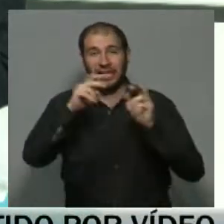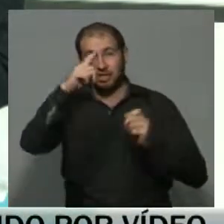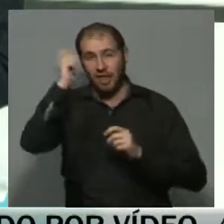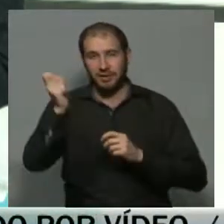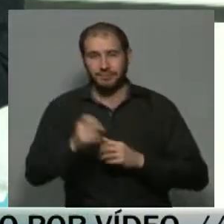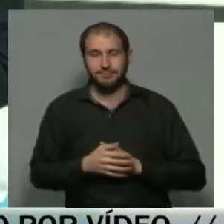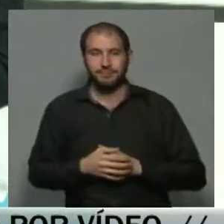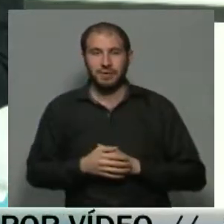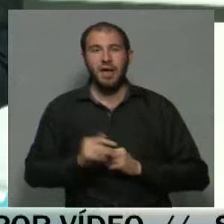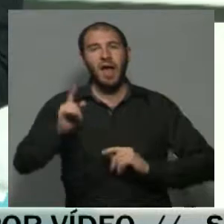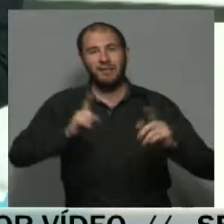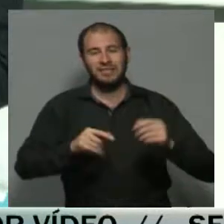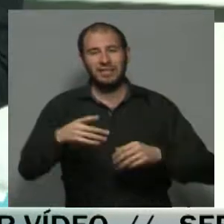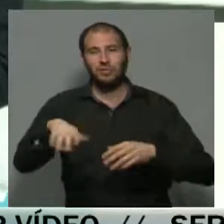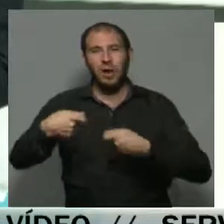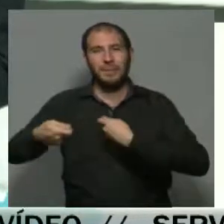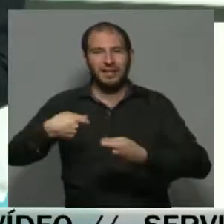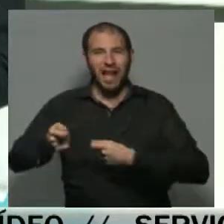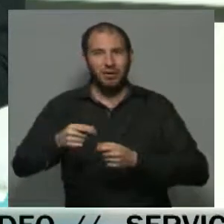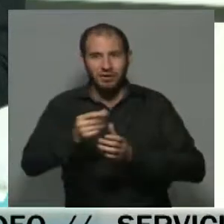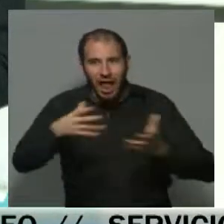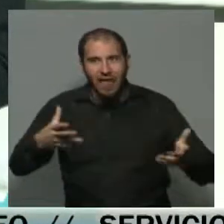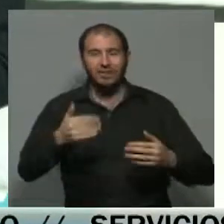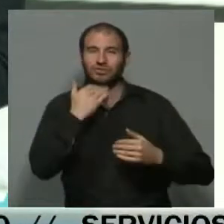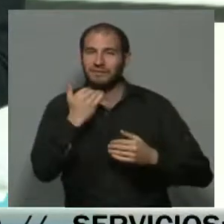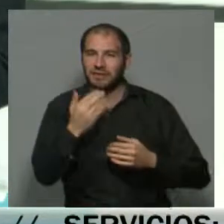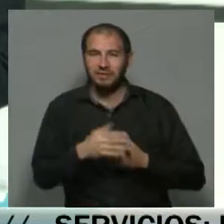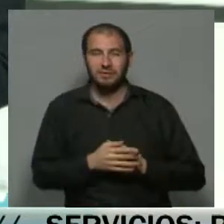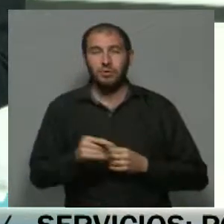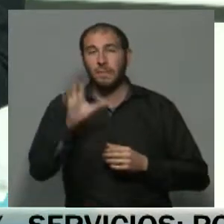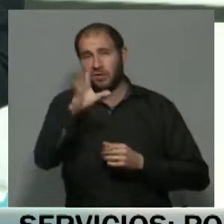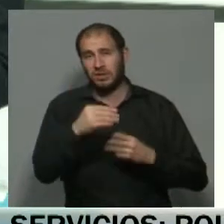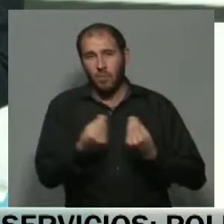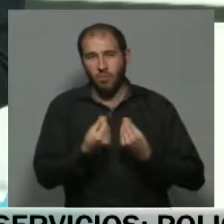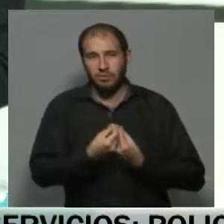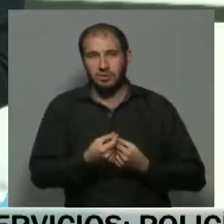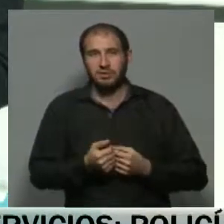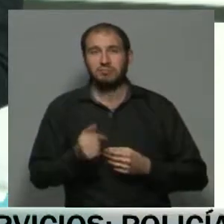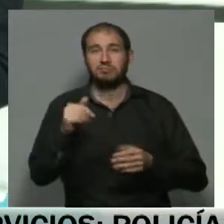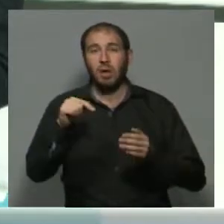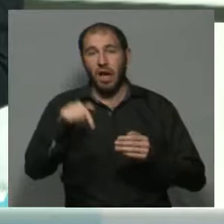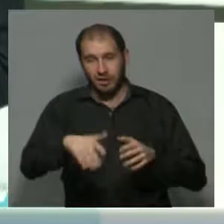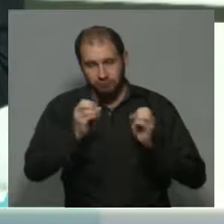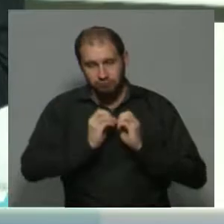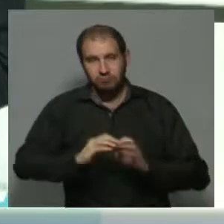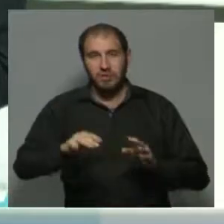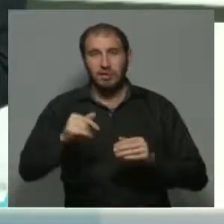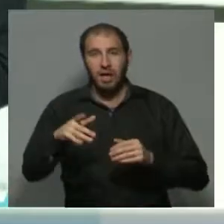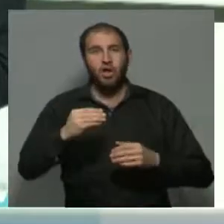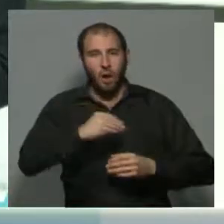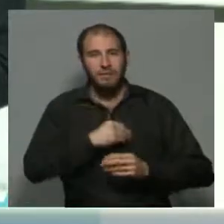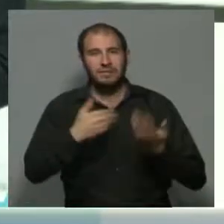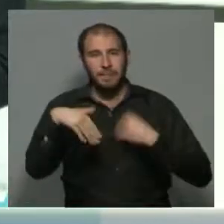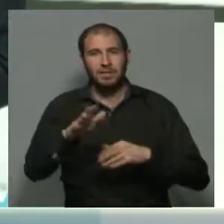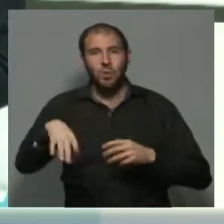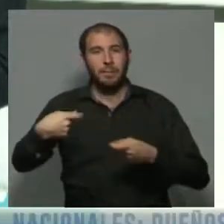nacional. Por ahí los mercados no esperaban un triunfo tan amplio y en la mayoría de las provincias. Lo que se dio desde este punto de vista generó mucha más confianza